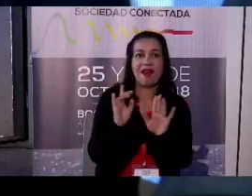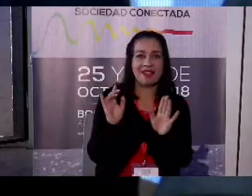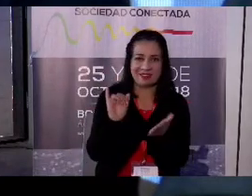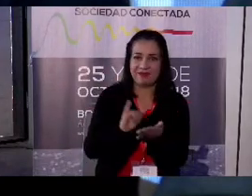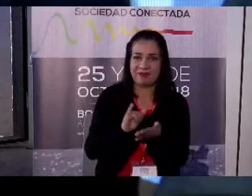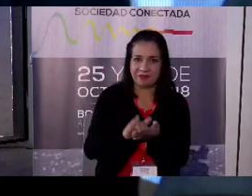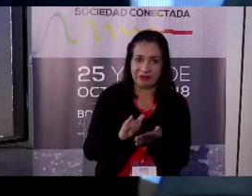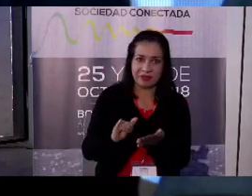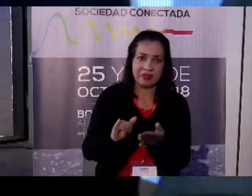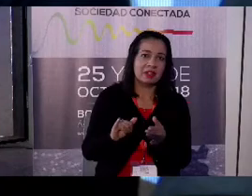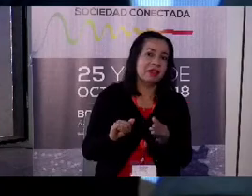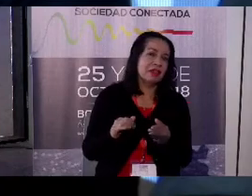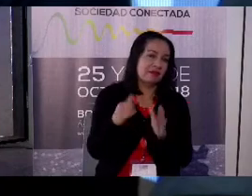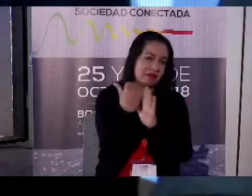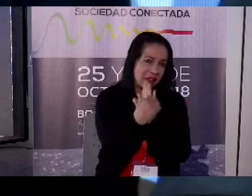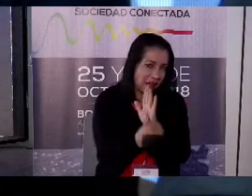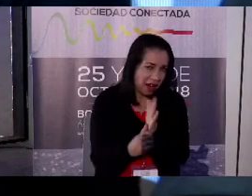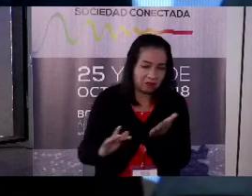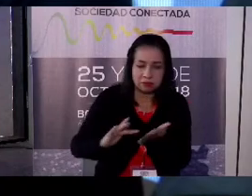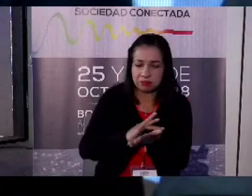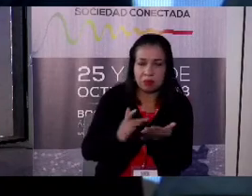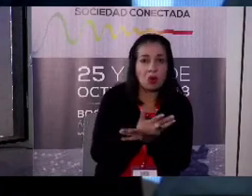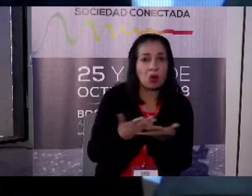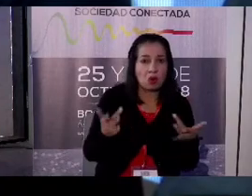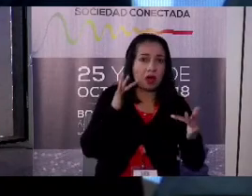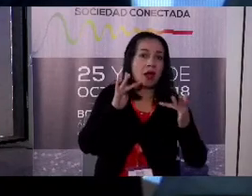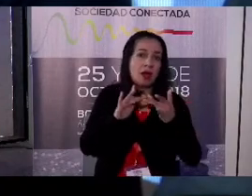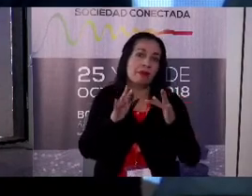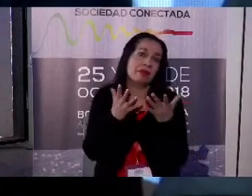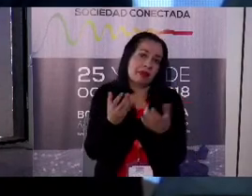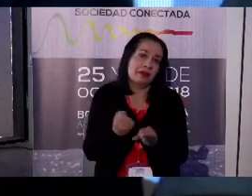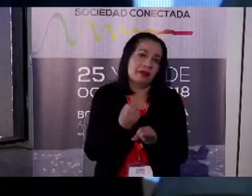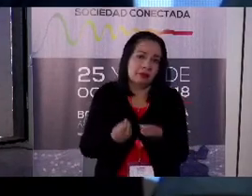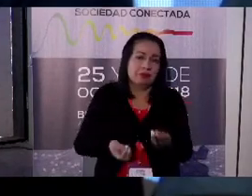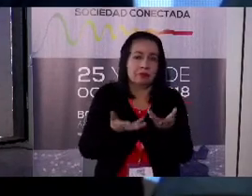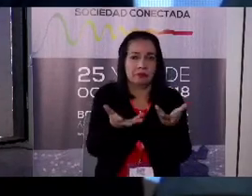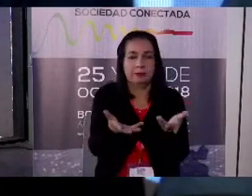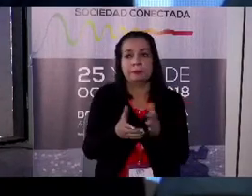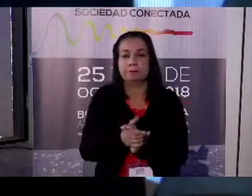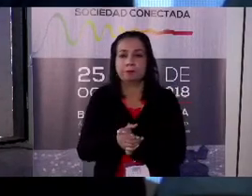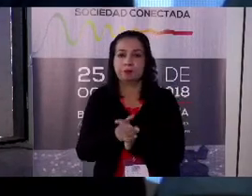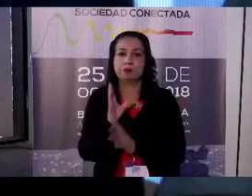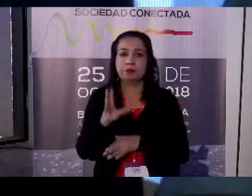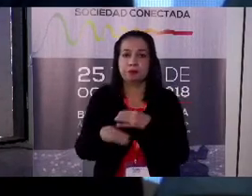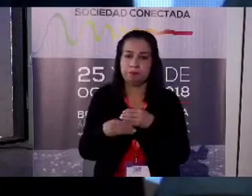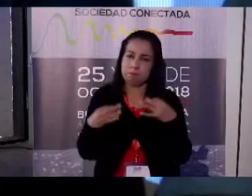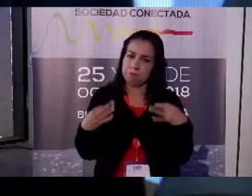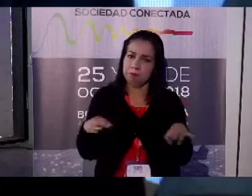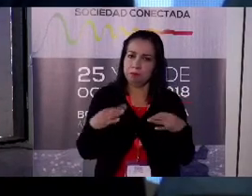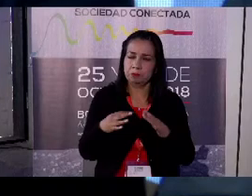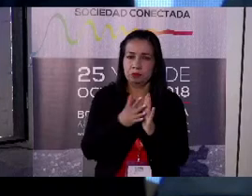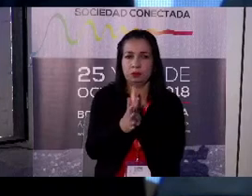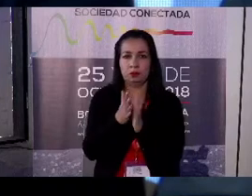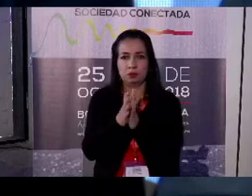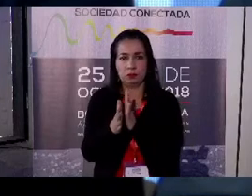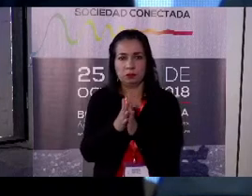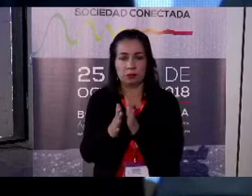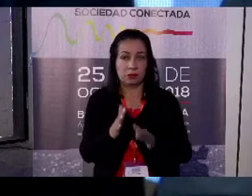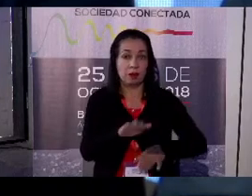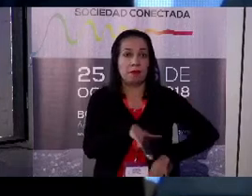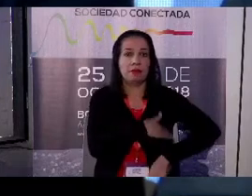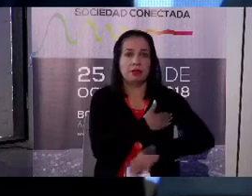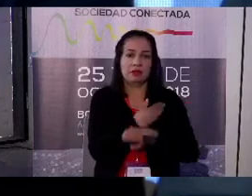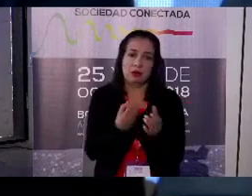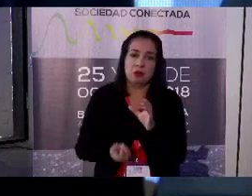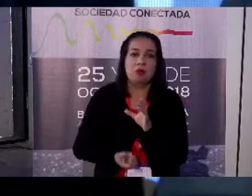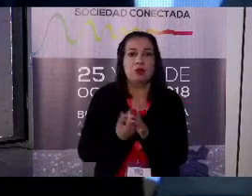provisión y adquisición de datos eh pero vamos de lo más simple eh estamos viendo el Ministerio de producción y